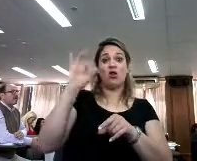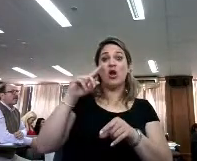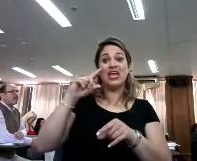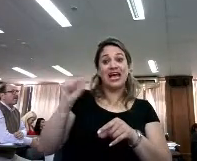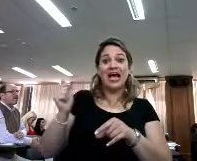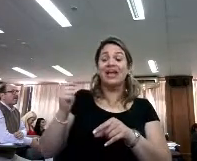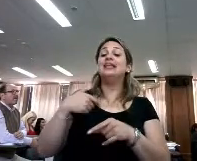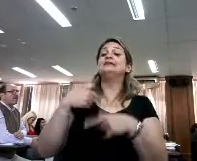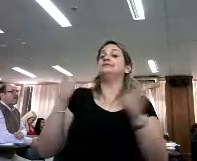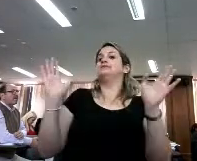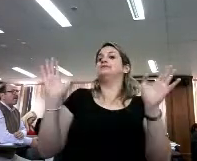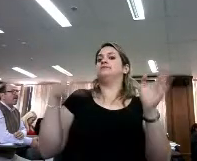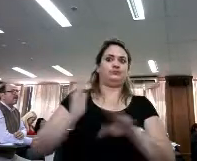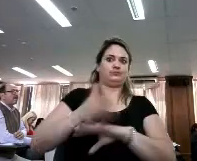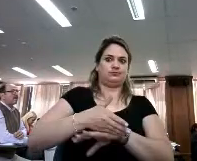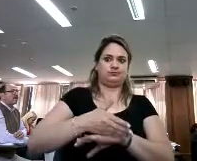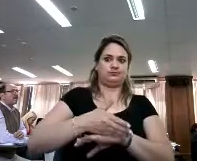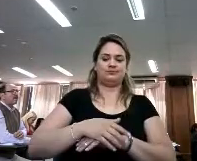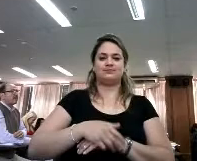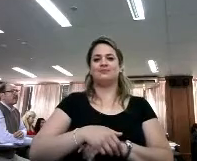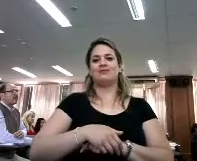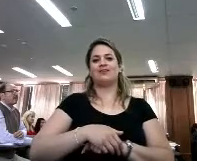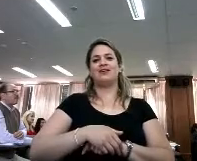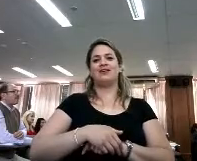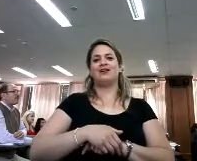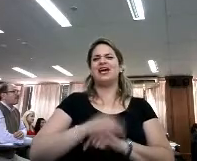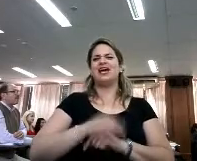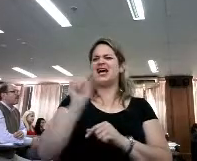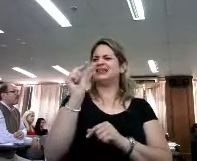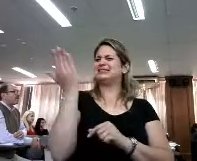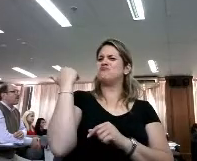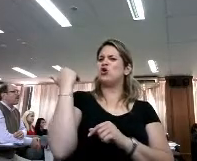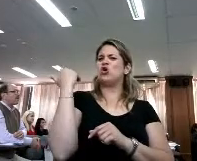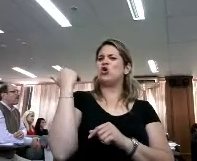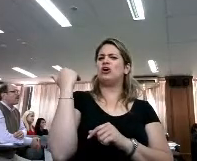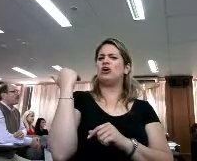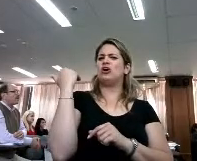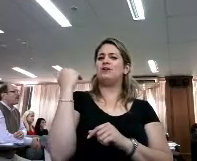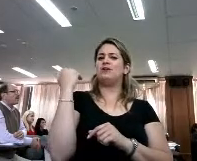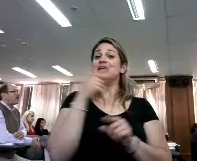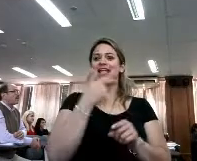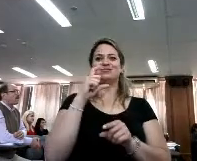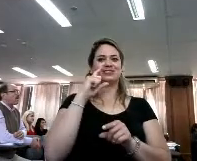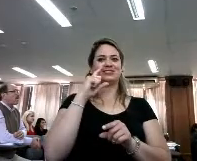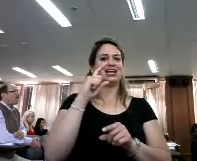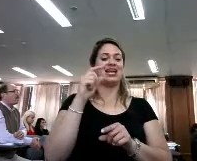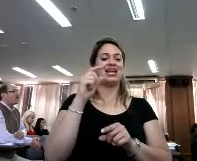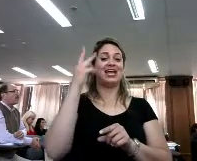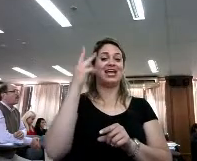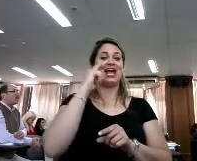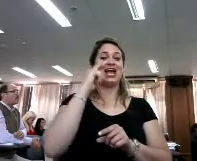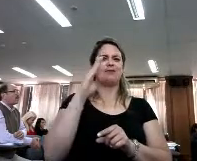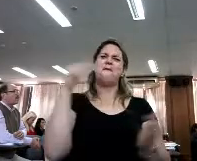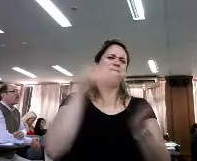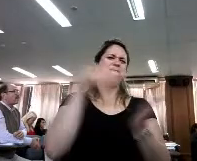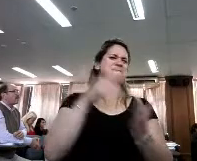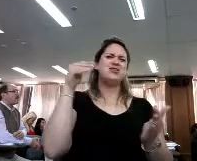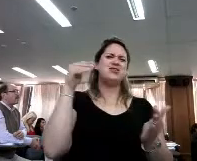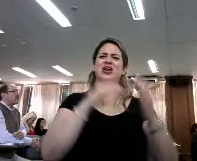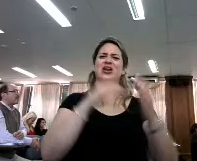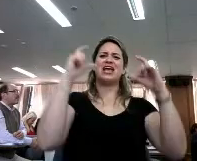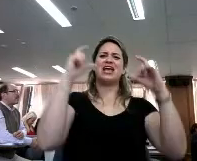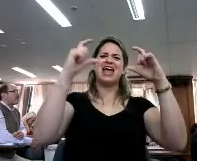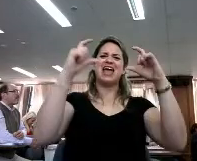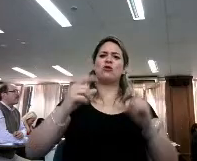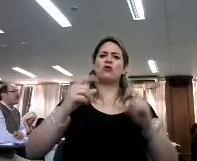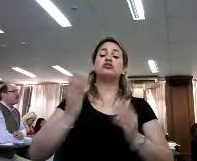textos. Hoy, o hace algún tiempo, Sci-Hub albergaba más de 68 millones de artículos académicos.